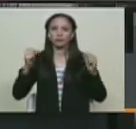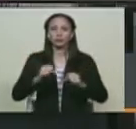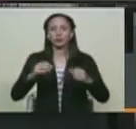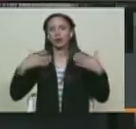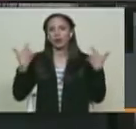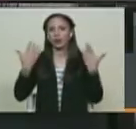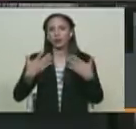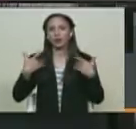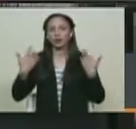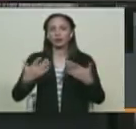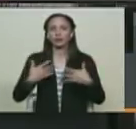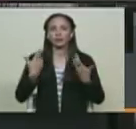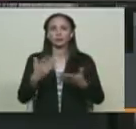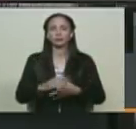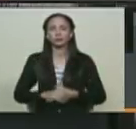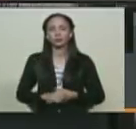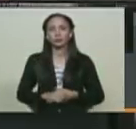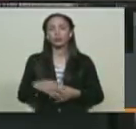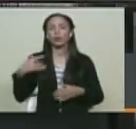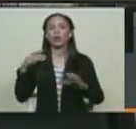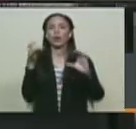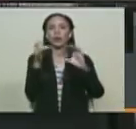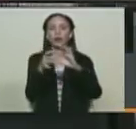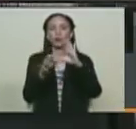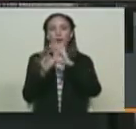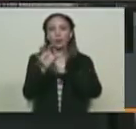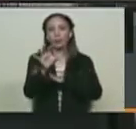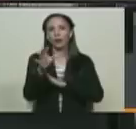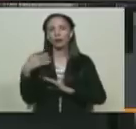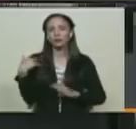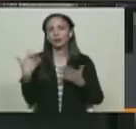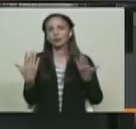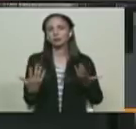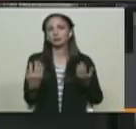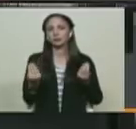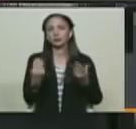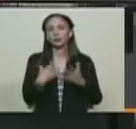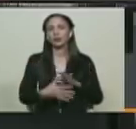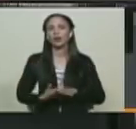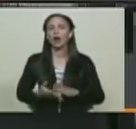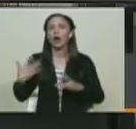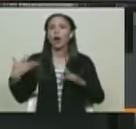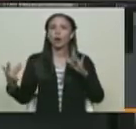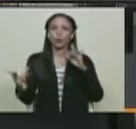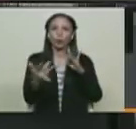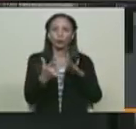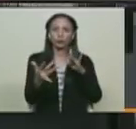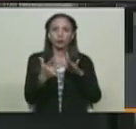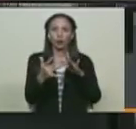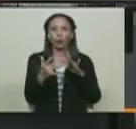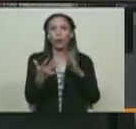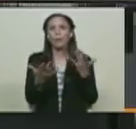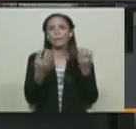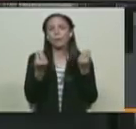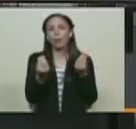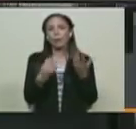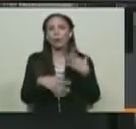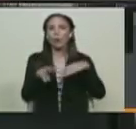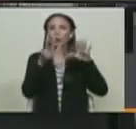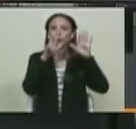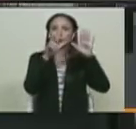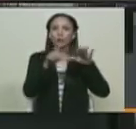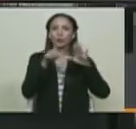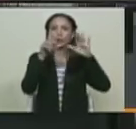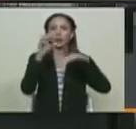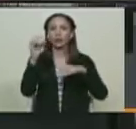muy feliz, de que con el carnet de la patria hayamos conectado con 860.000 jóvenes, una